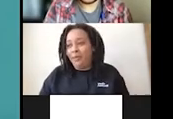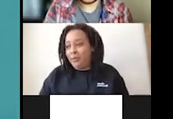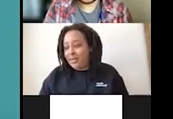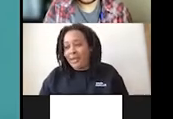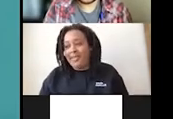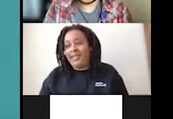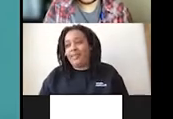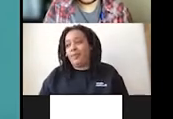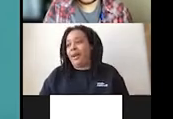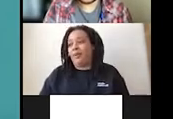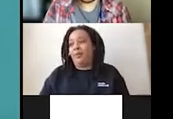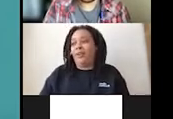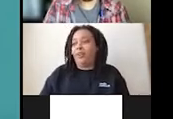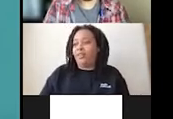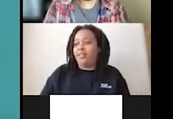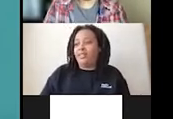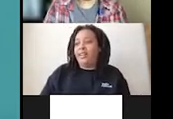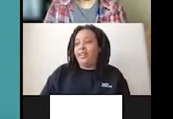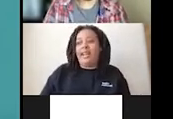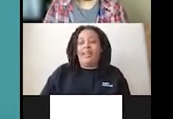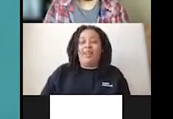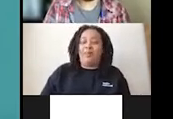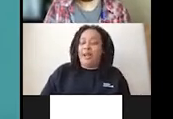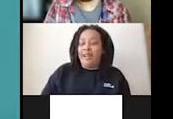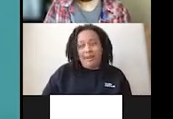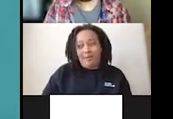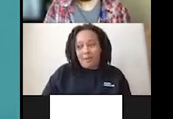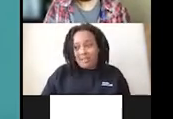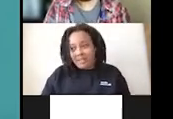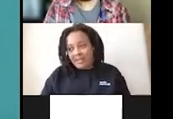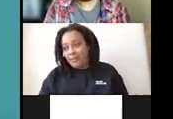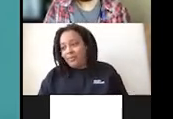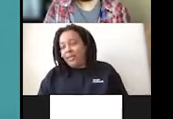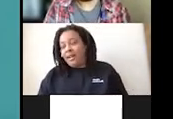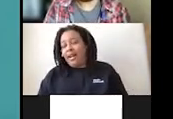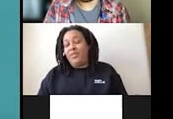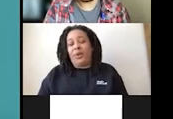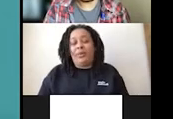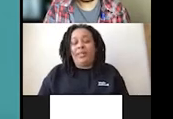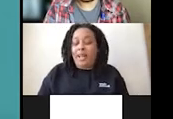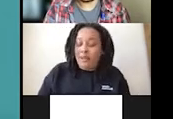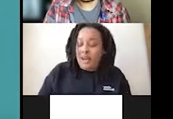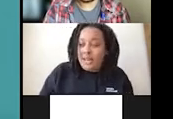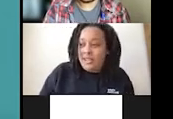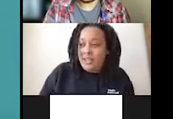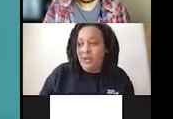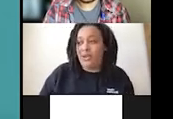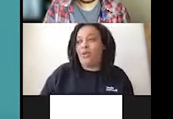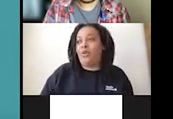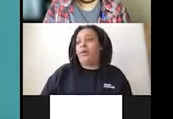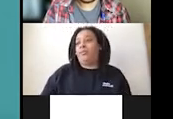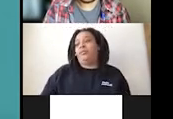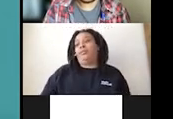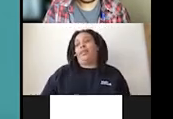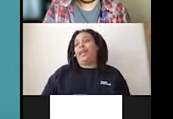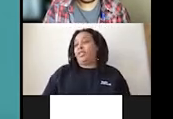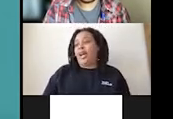factores también están en espacios del movimiento personas no binarias